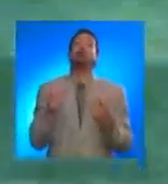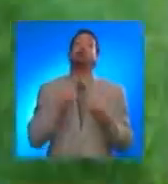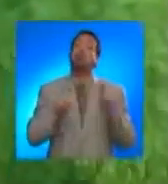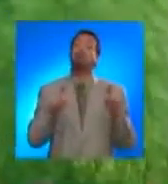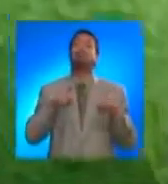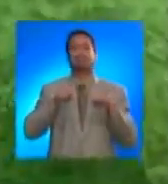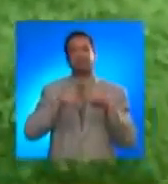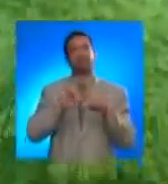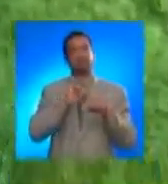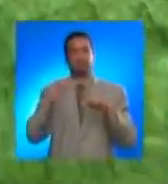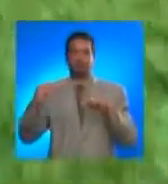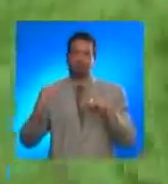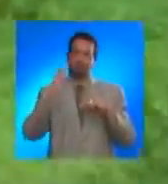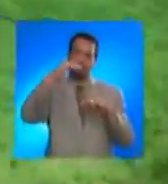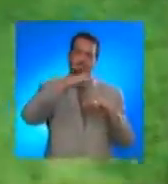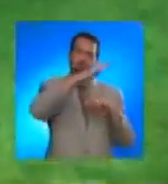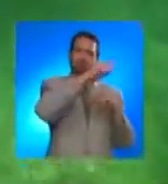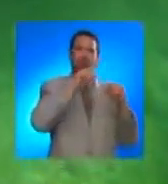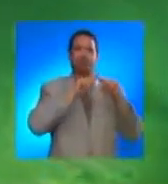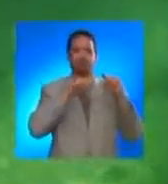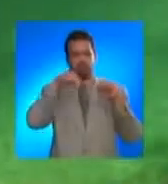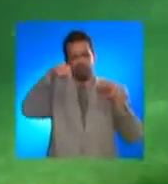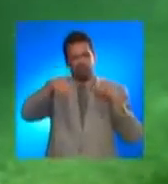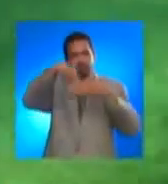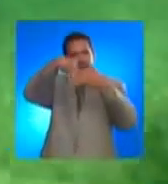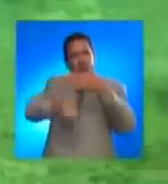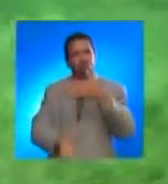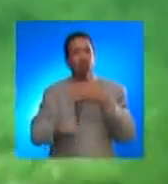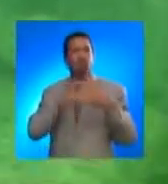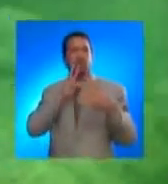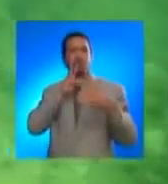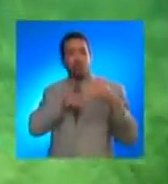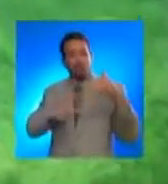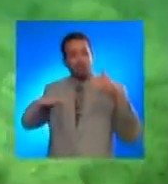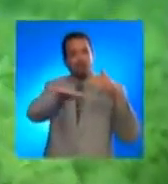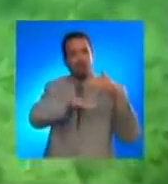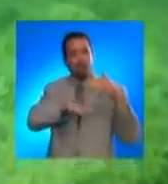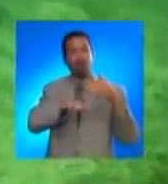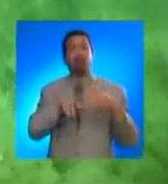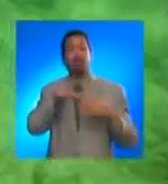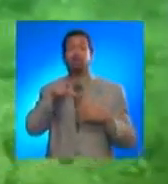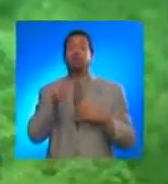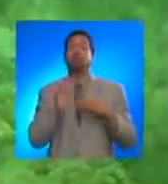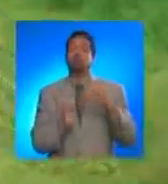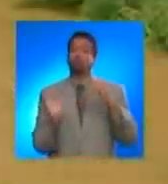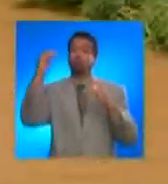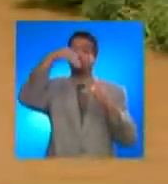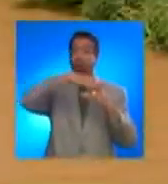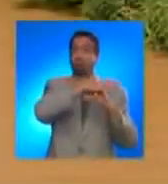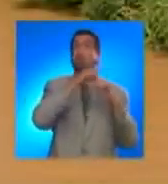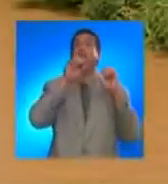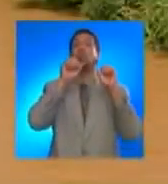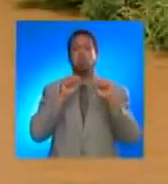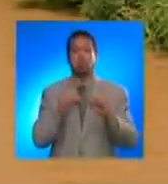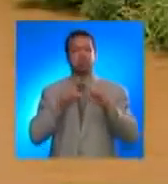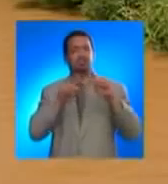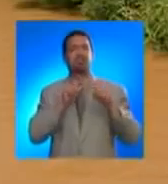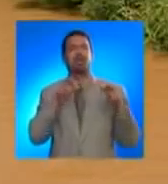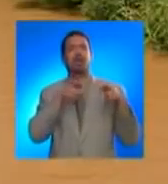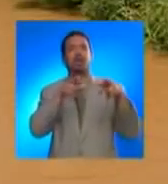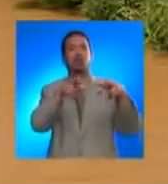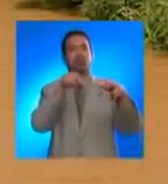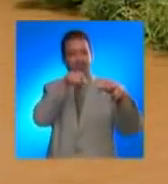del agua sobre las estructuras, incluyendo el impacto de todo material flotante que pueda servir de proyectil, y a la erosión